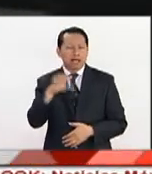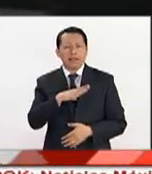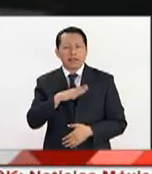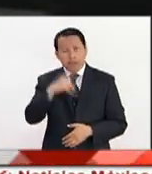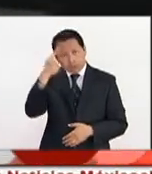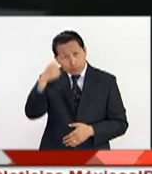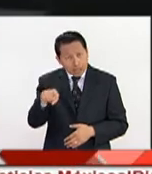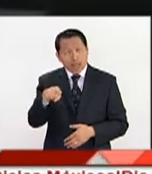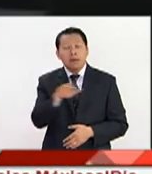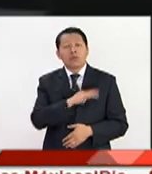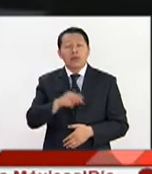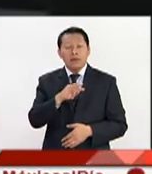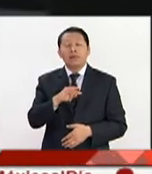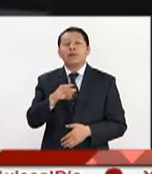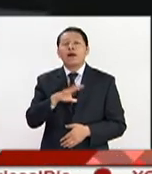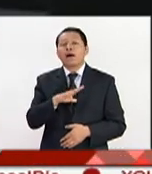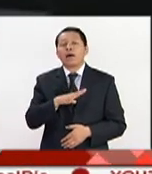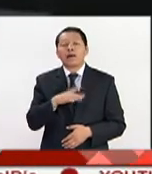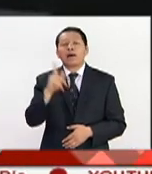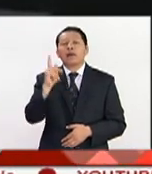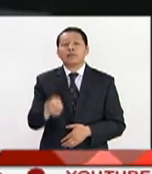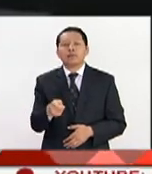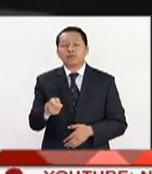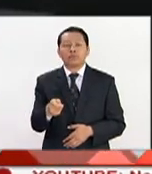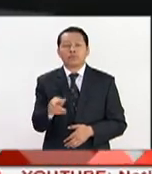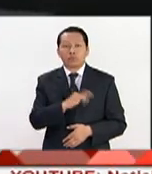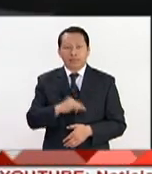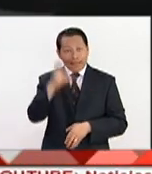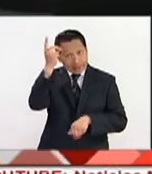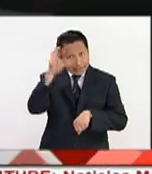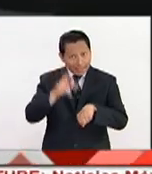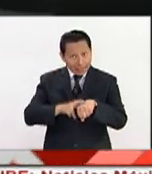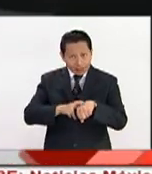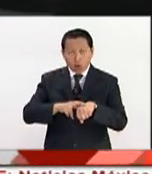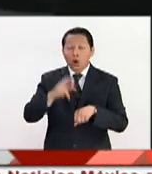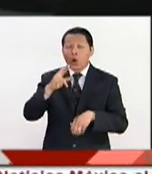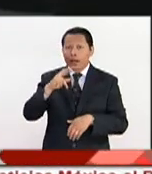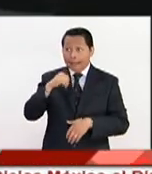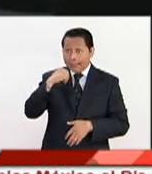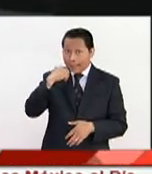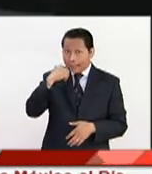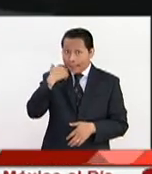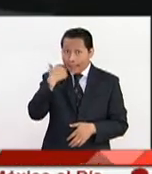para obligar al director que quiera